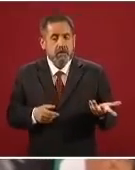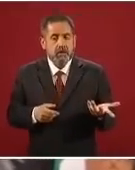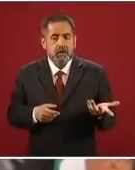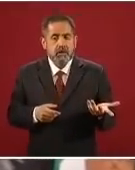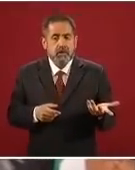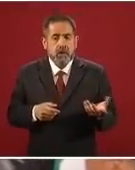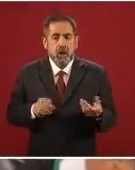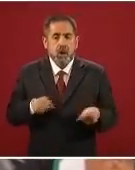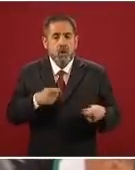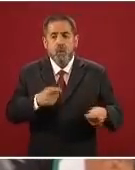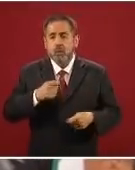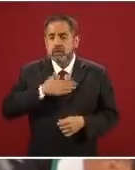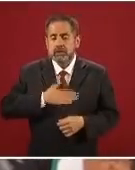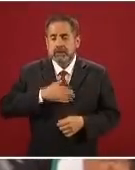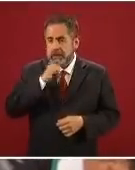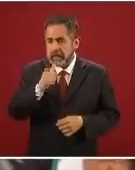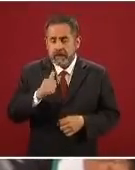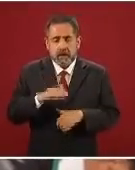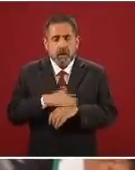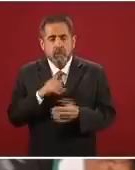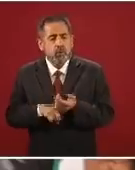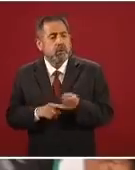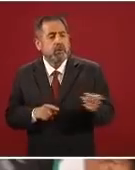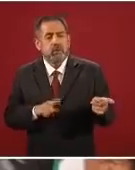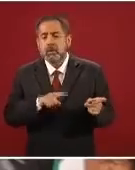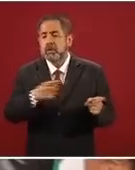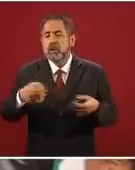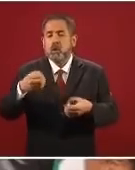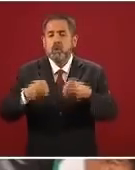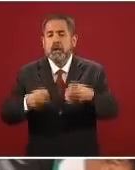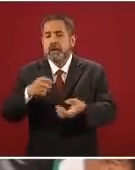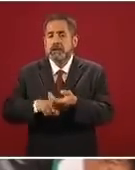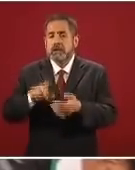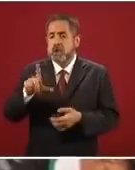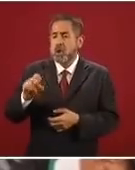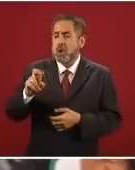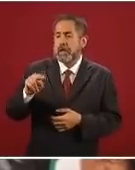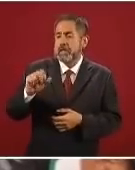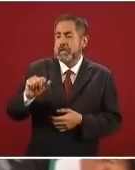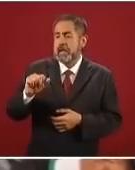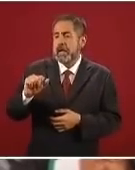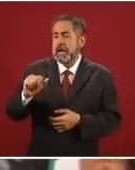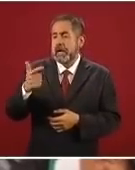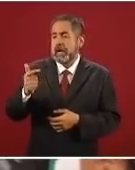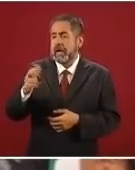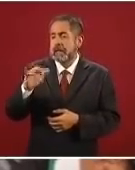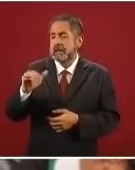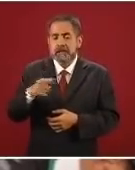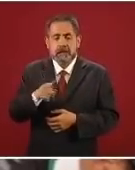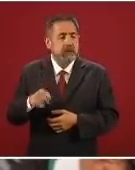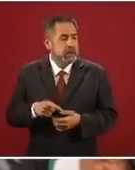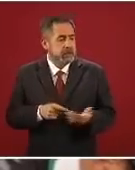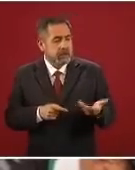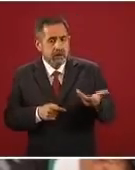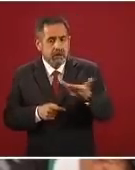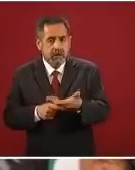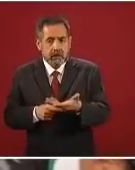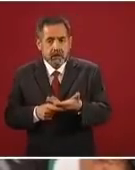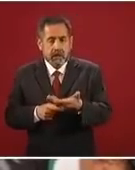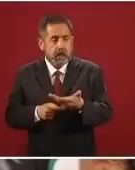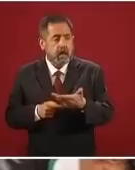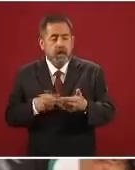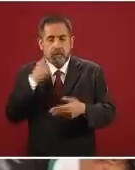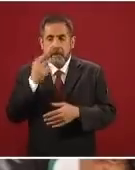no se le ha hecho justicia por parte de la juez Lorena Díaz García, a quien únicamente se le está pidiendo prisión